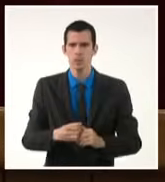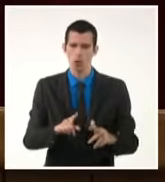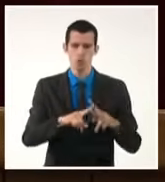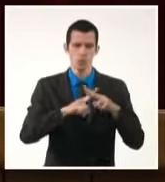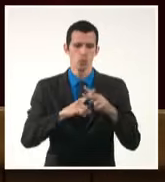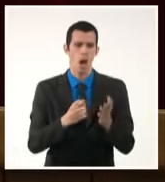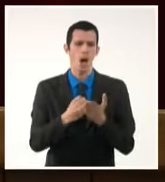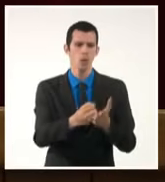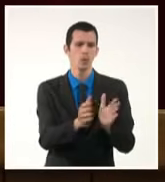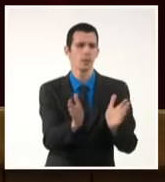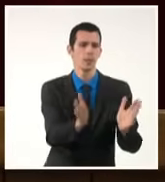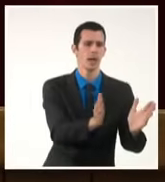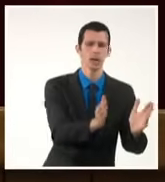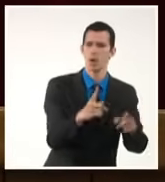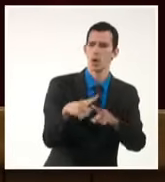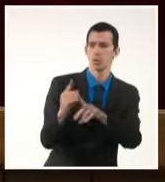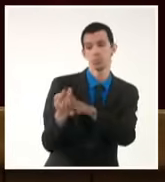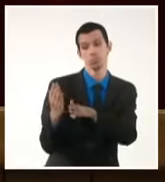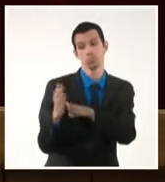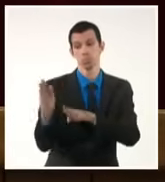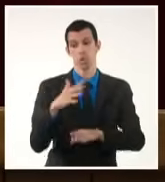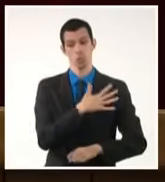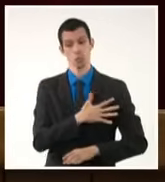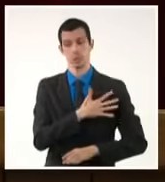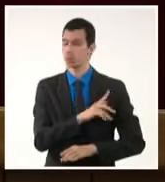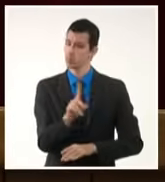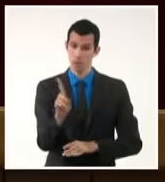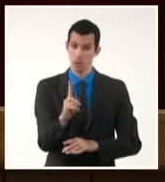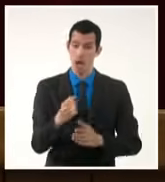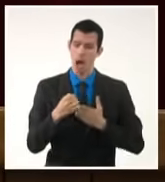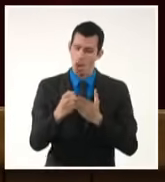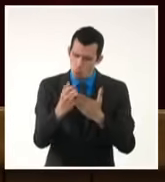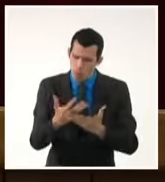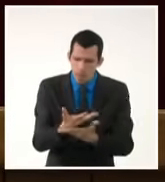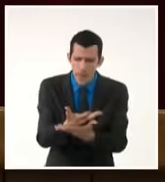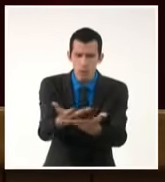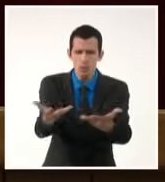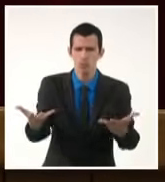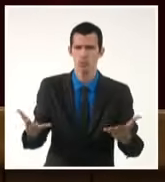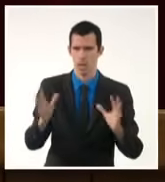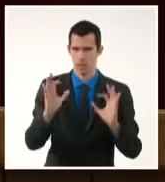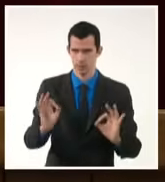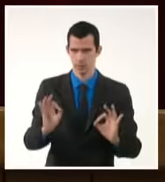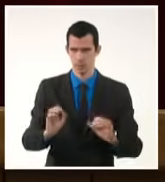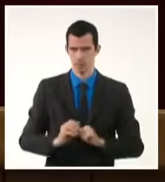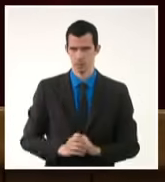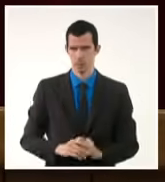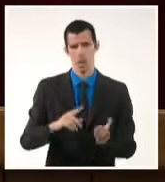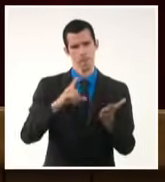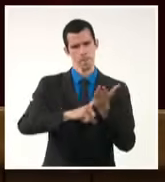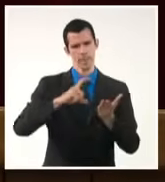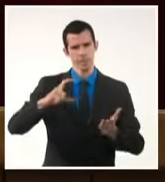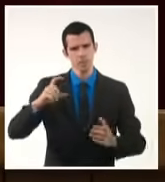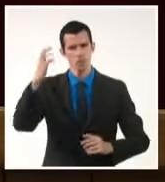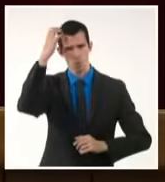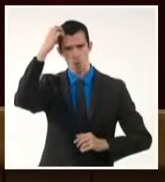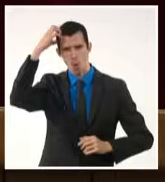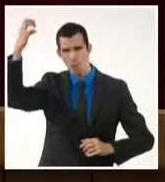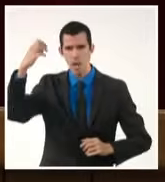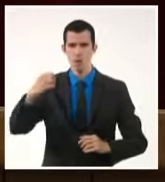participado directivos y funcionarios del partido y el gobierno, apoyados por estudiosos,